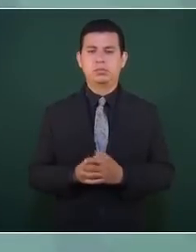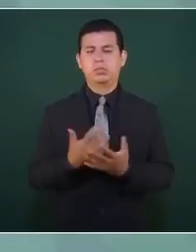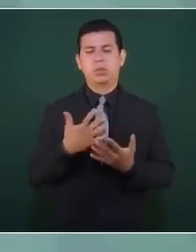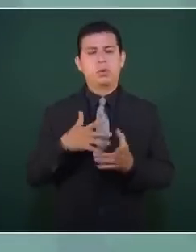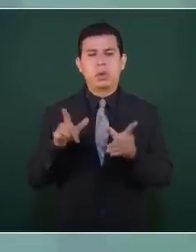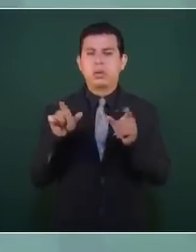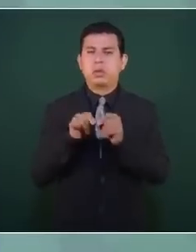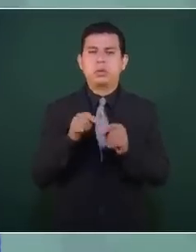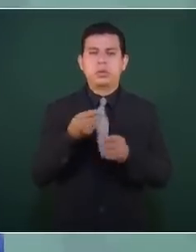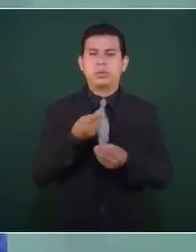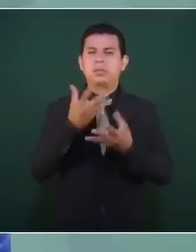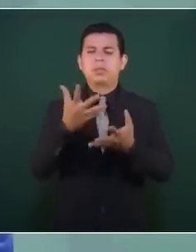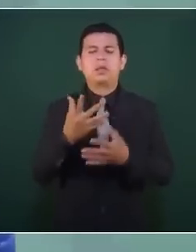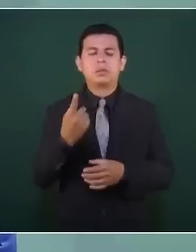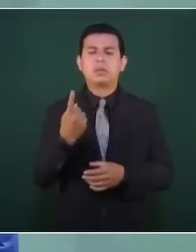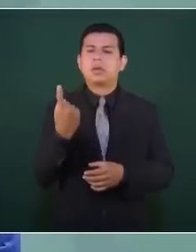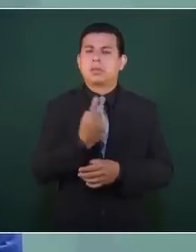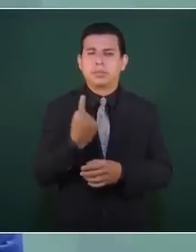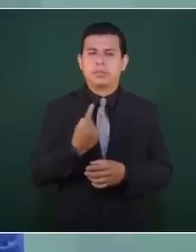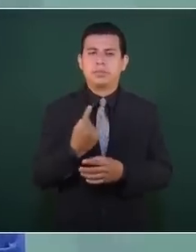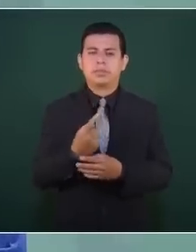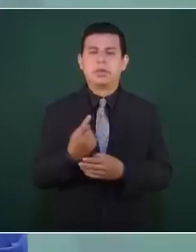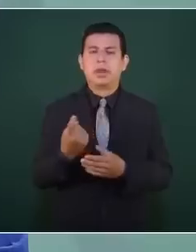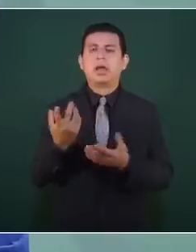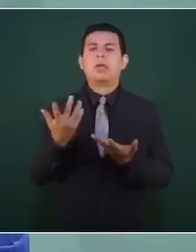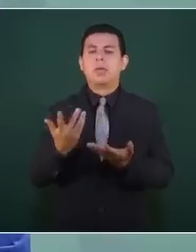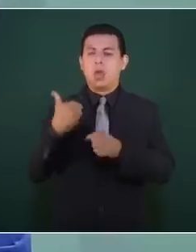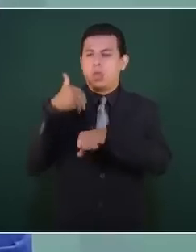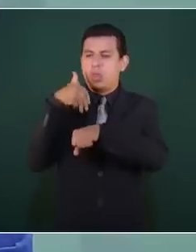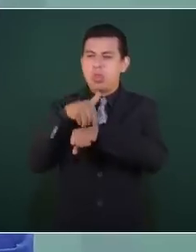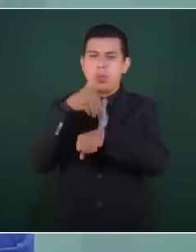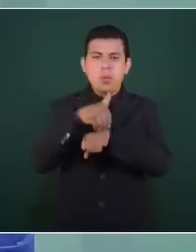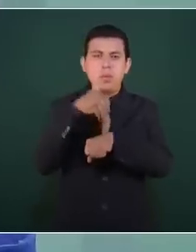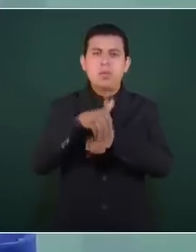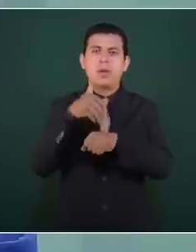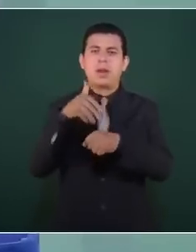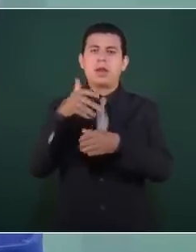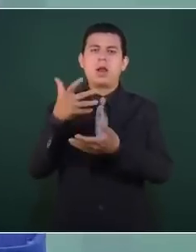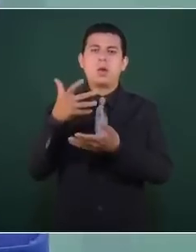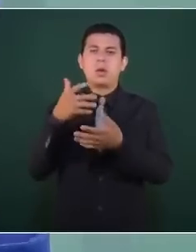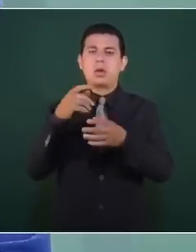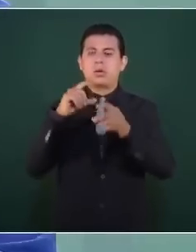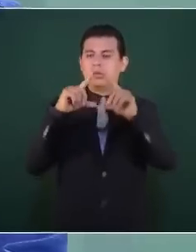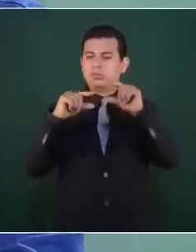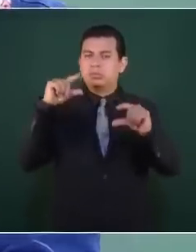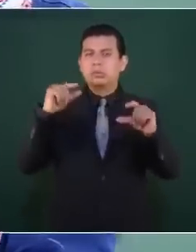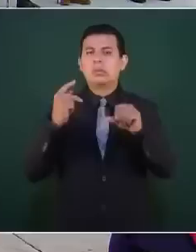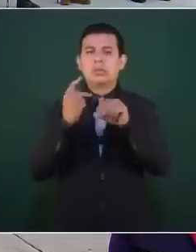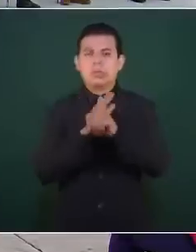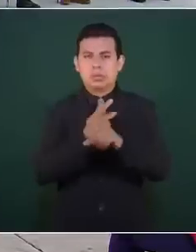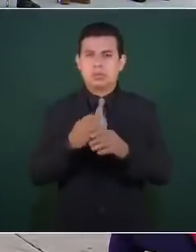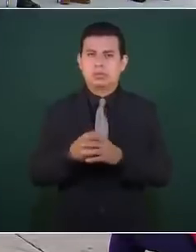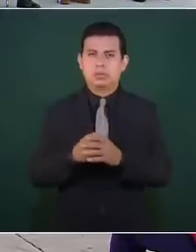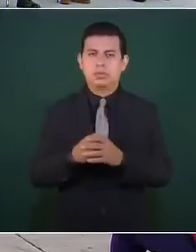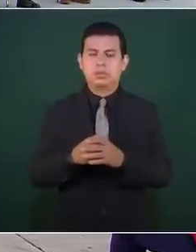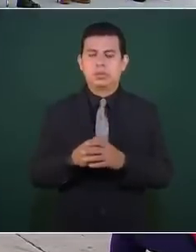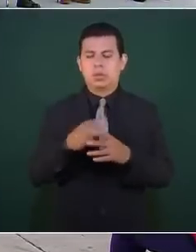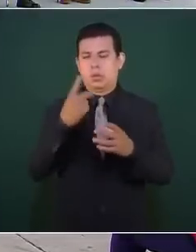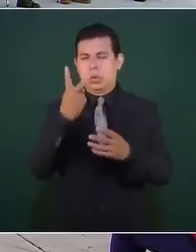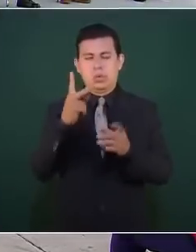contestar sobre los datos. Solo comentarles dos cosas, ¿no?